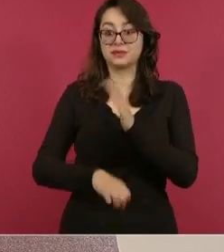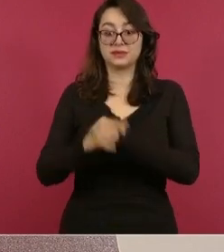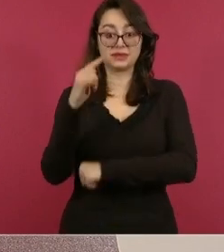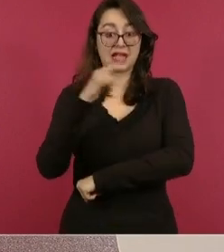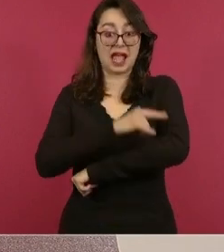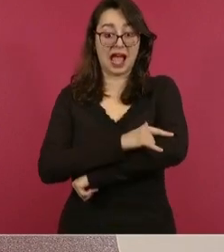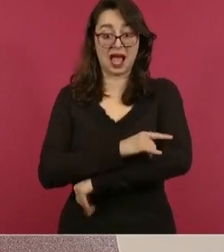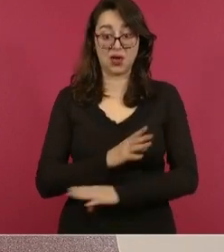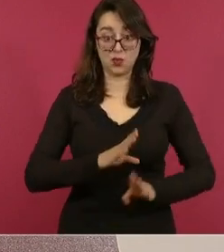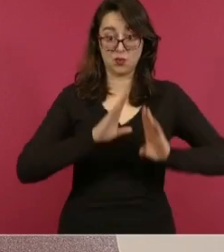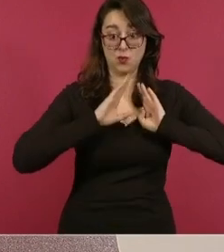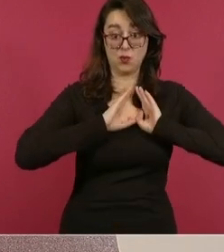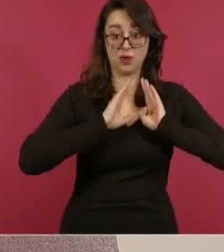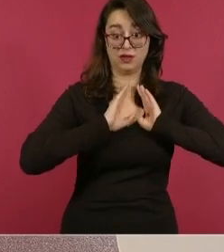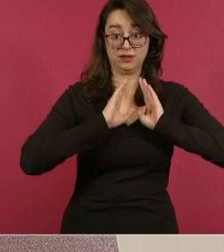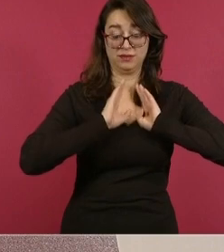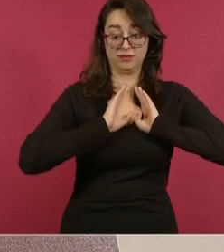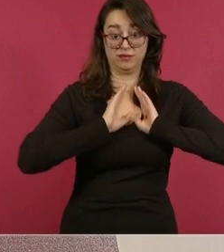tiene